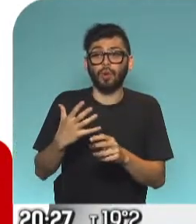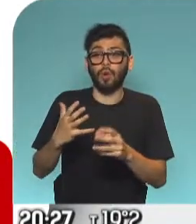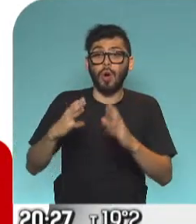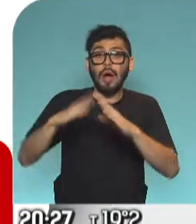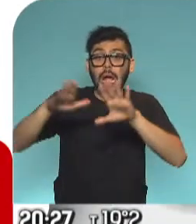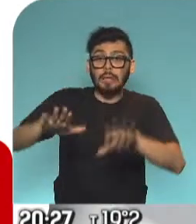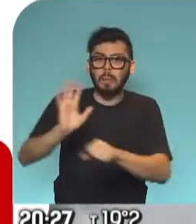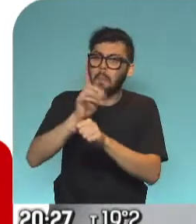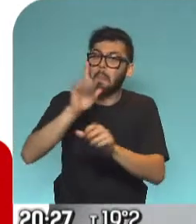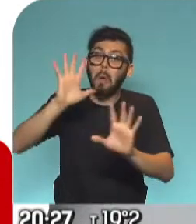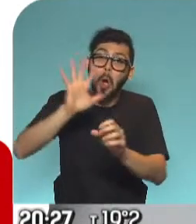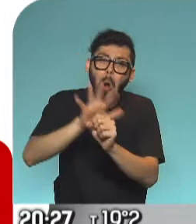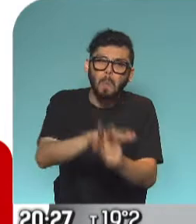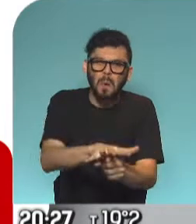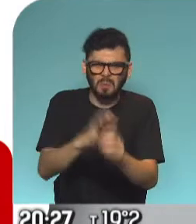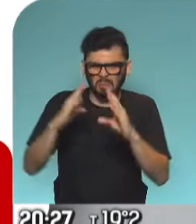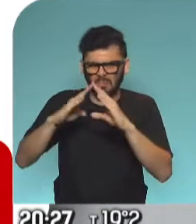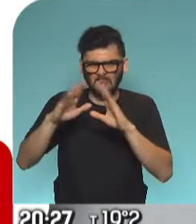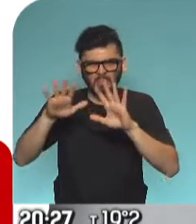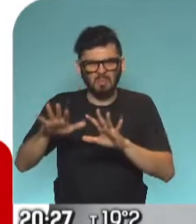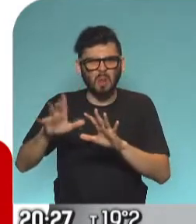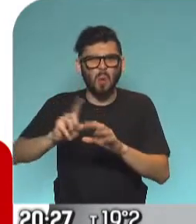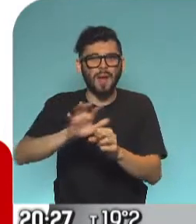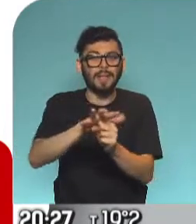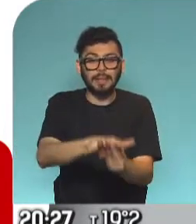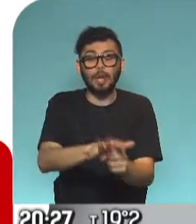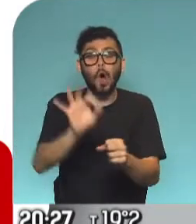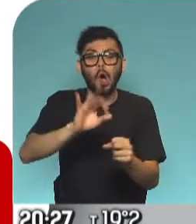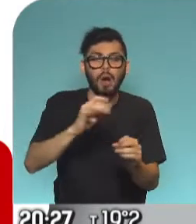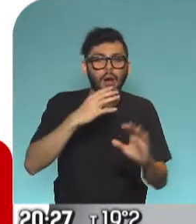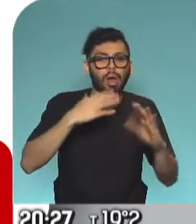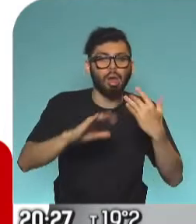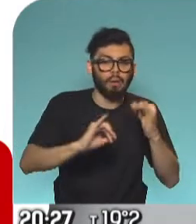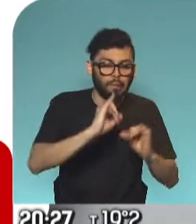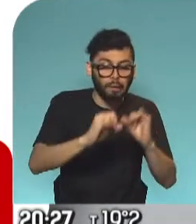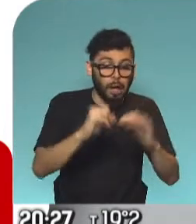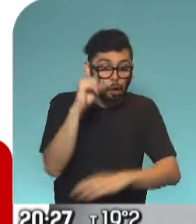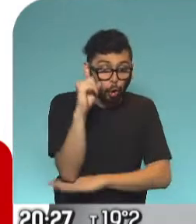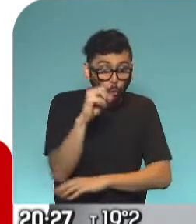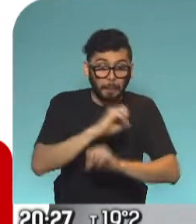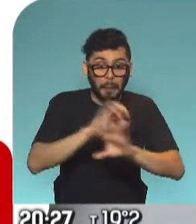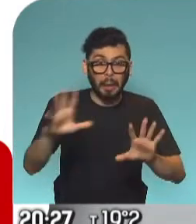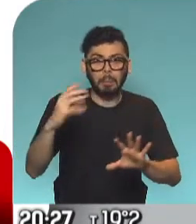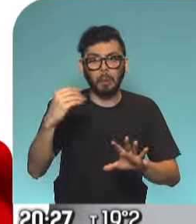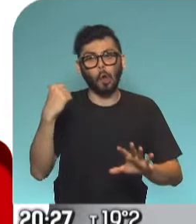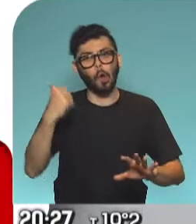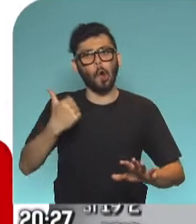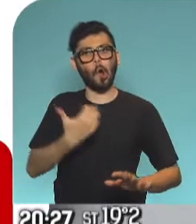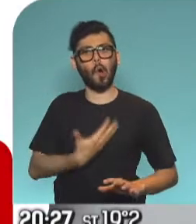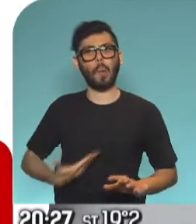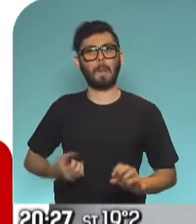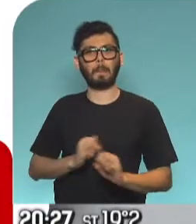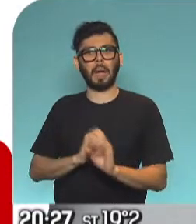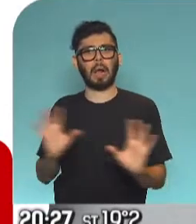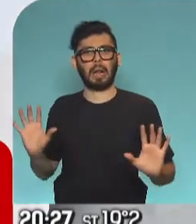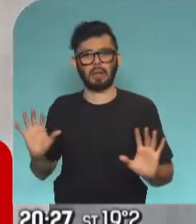preventivo y obligatorio como explicando a la gente que en realidad la crisis económica se debe a malas decisiones del gobierno y no un problema mucho